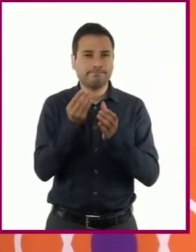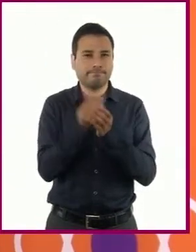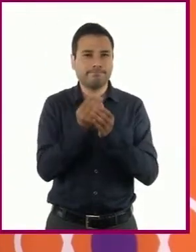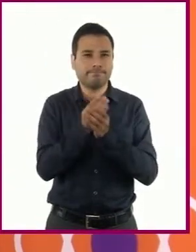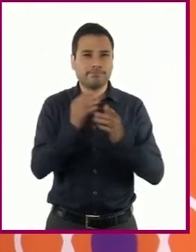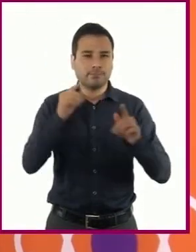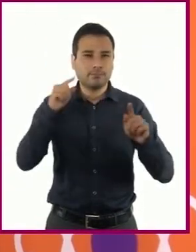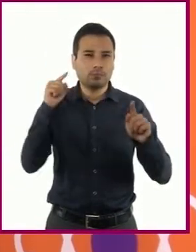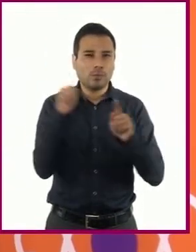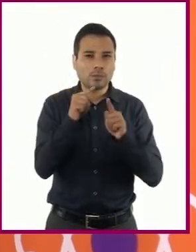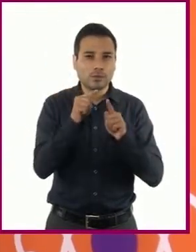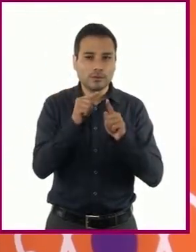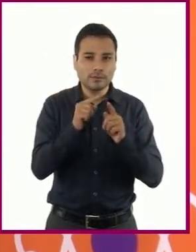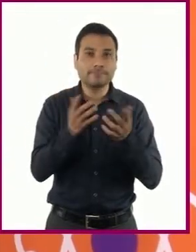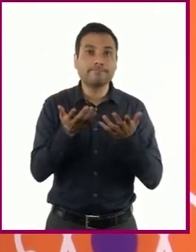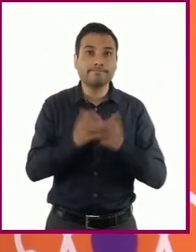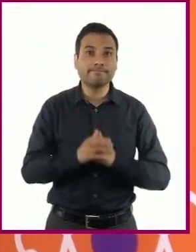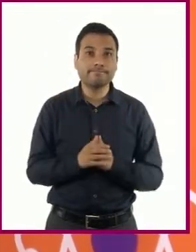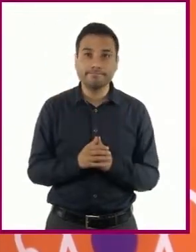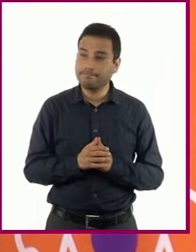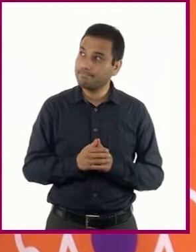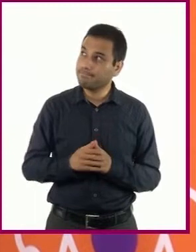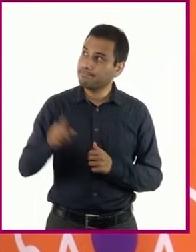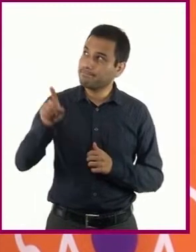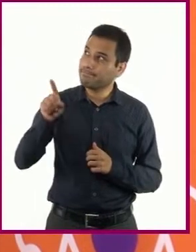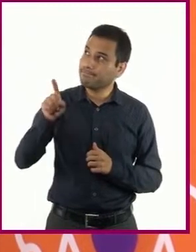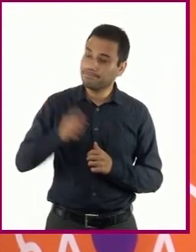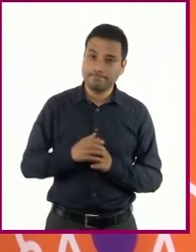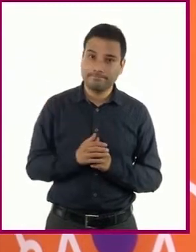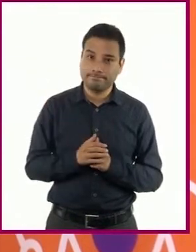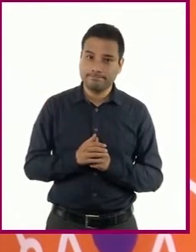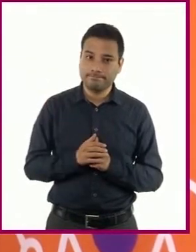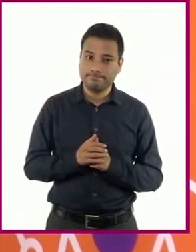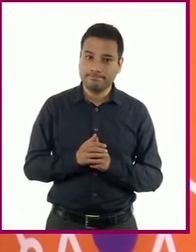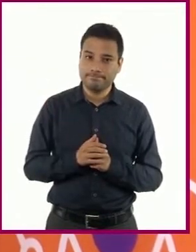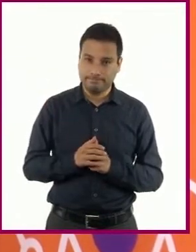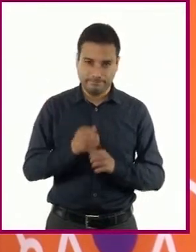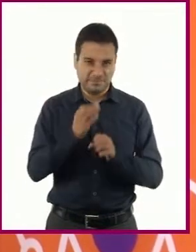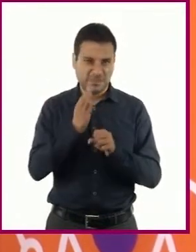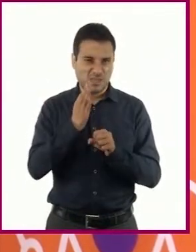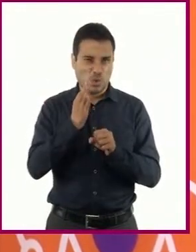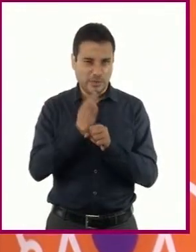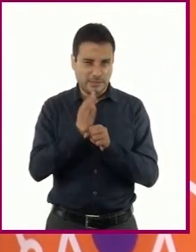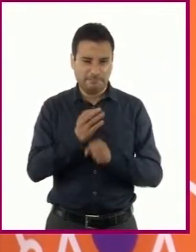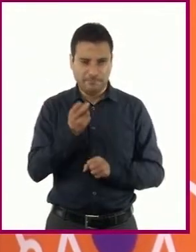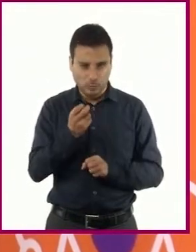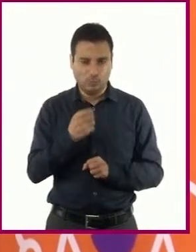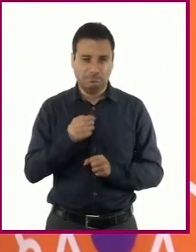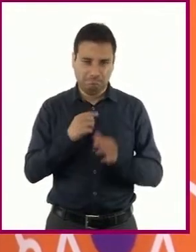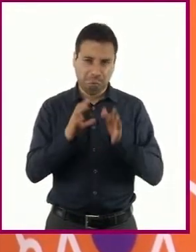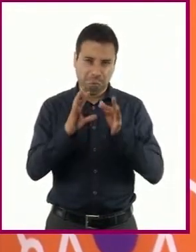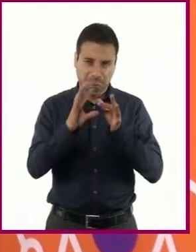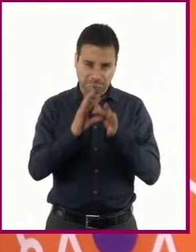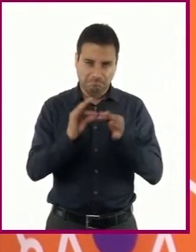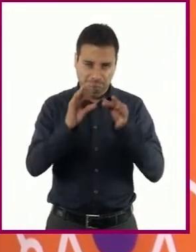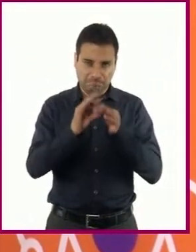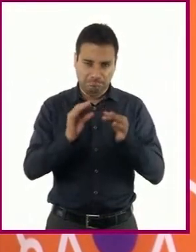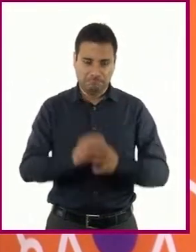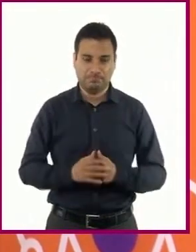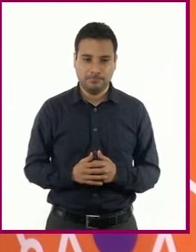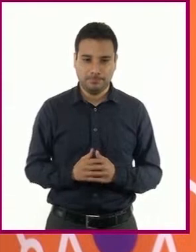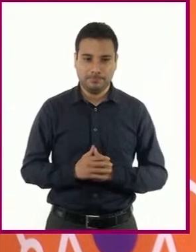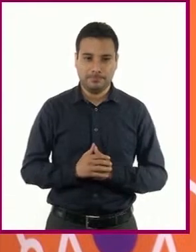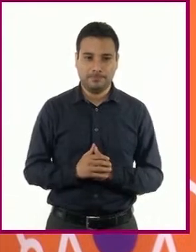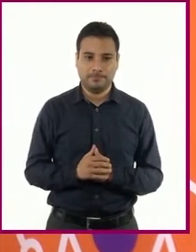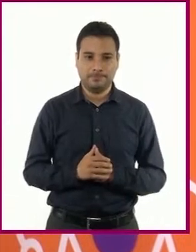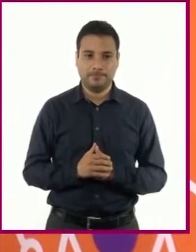que analice los conceptos de constante o número de Avogadro, masa molar, cantidad de sustancia y su unidad de medida,